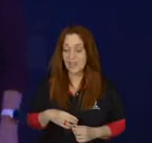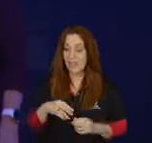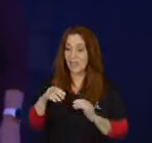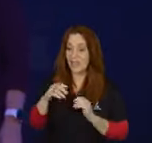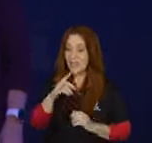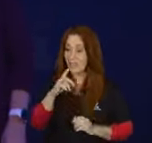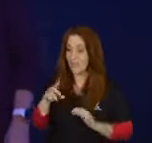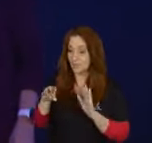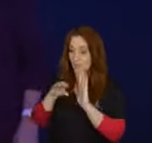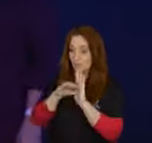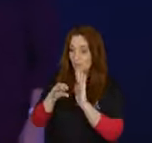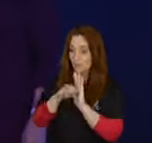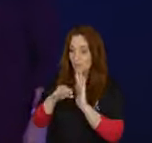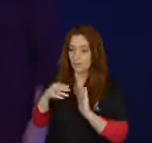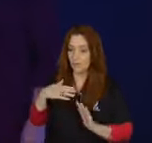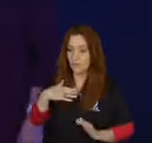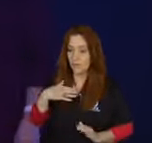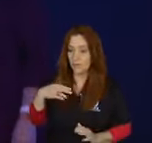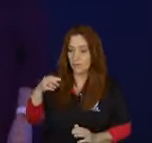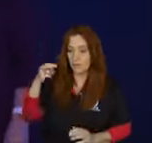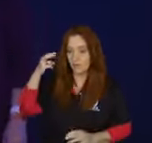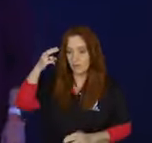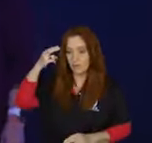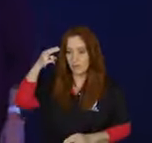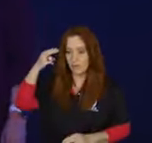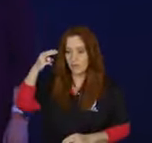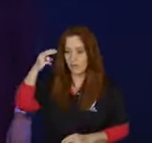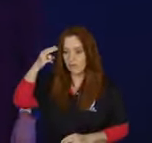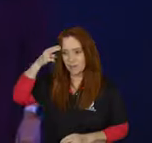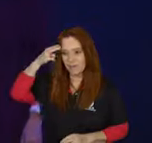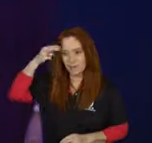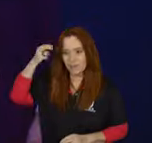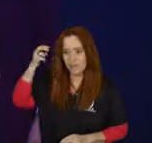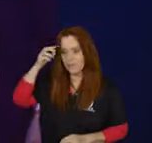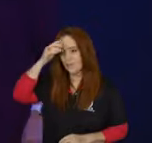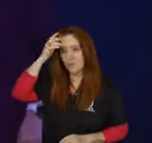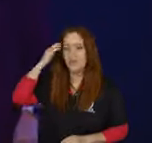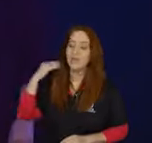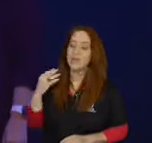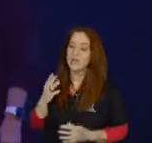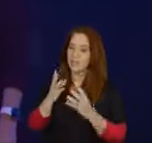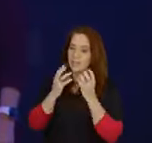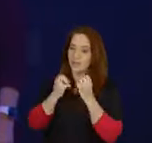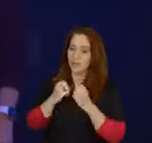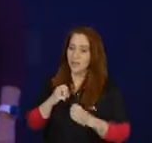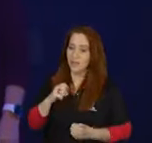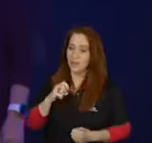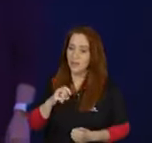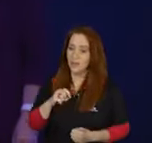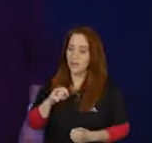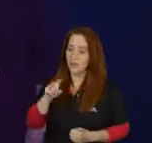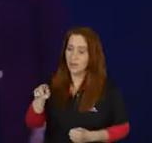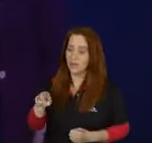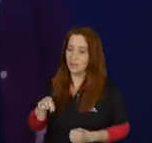Quiero presentarle su perfil, su nariz, su cabello.